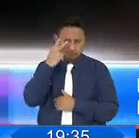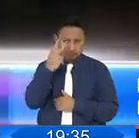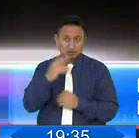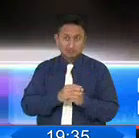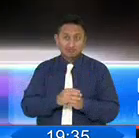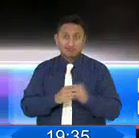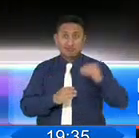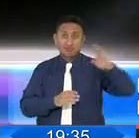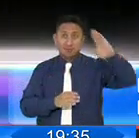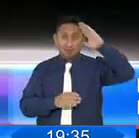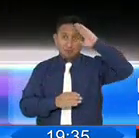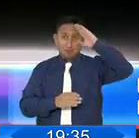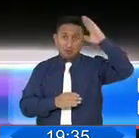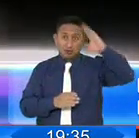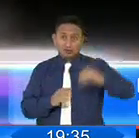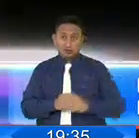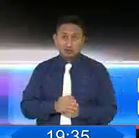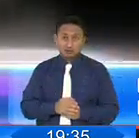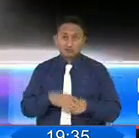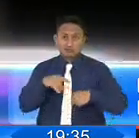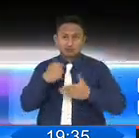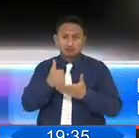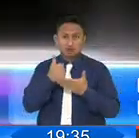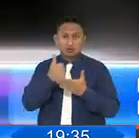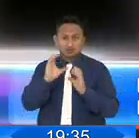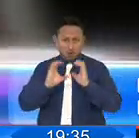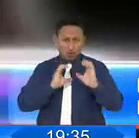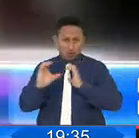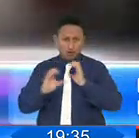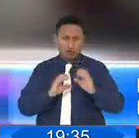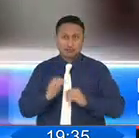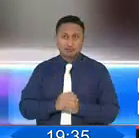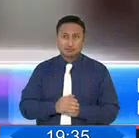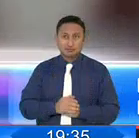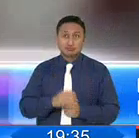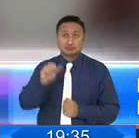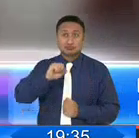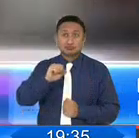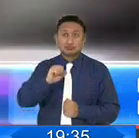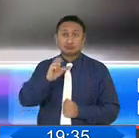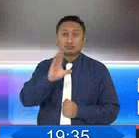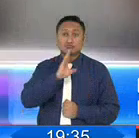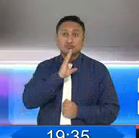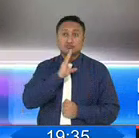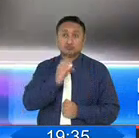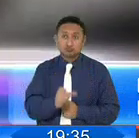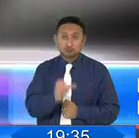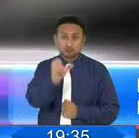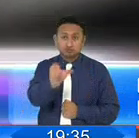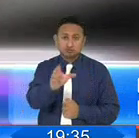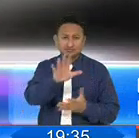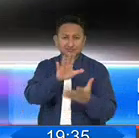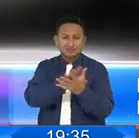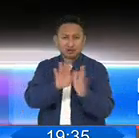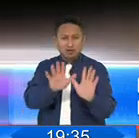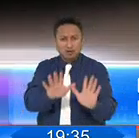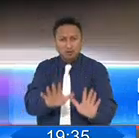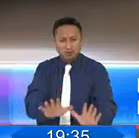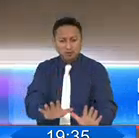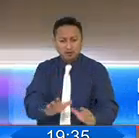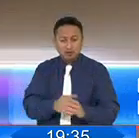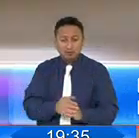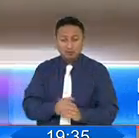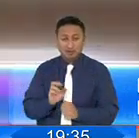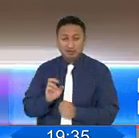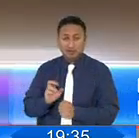el uniformado, un policía, trata de conversar con ella. Le alcanza un vaso con agua para que se calme, mientras sube por